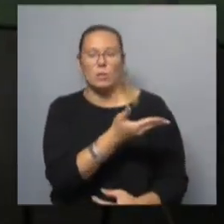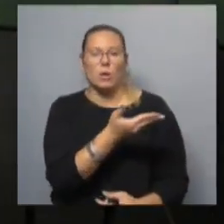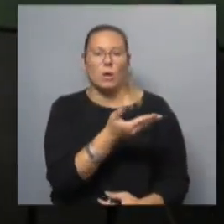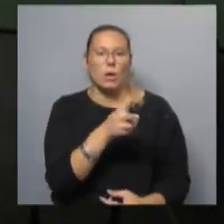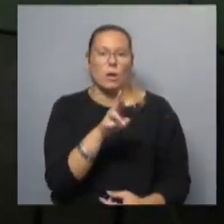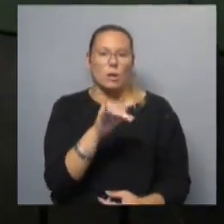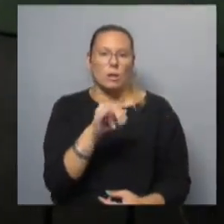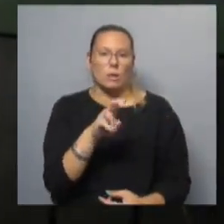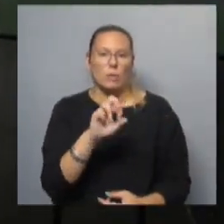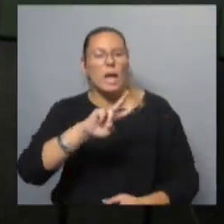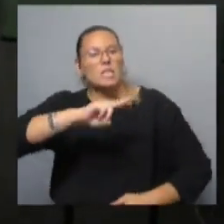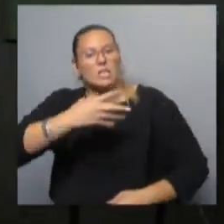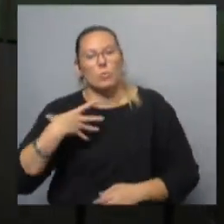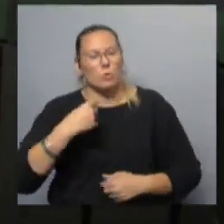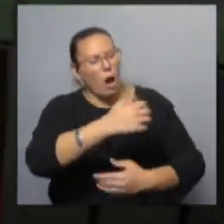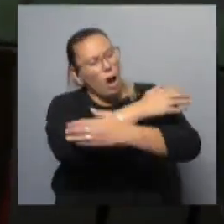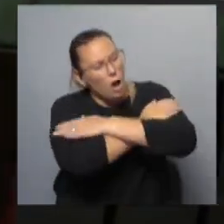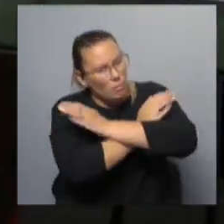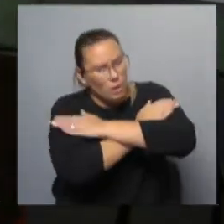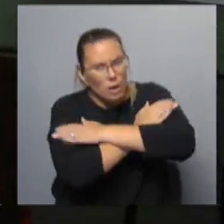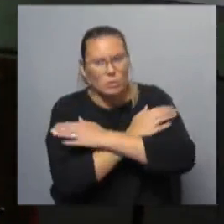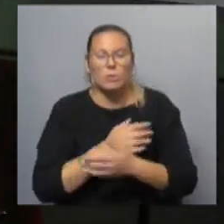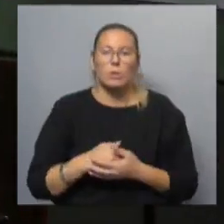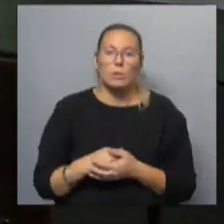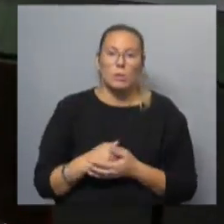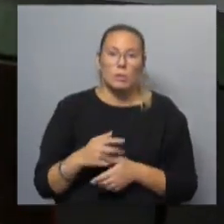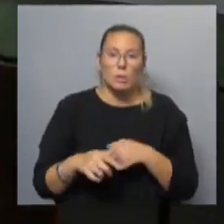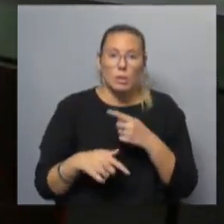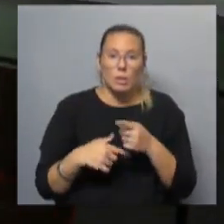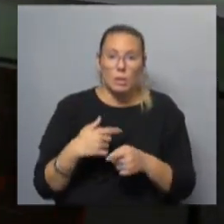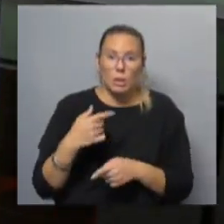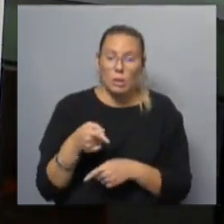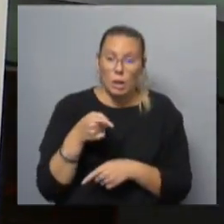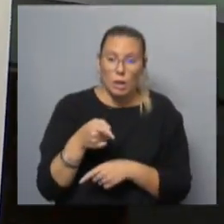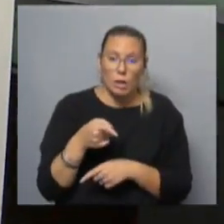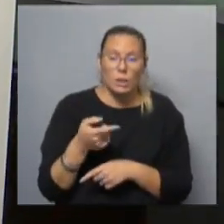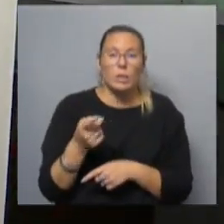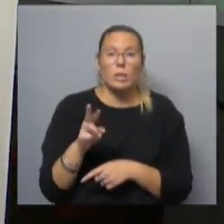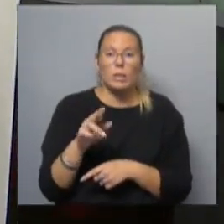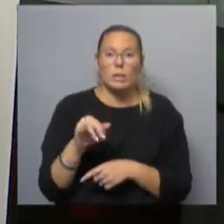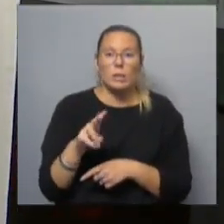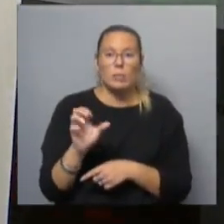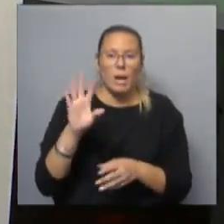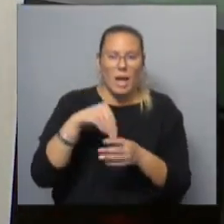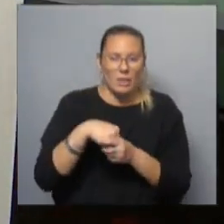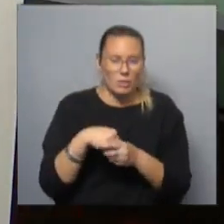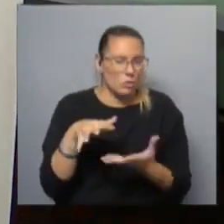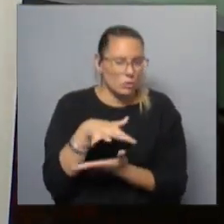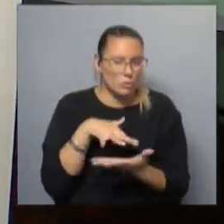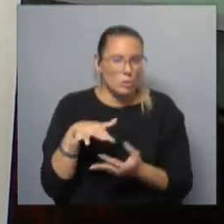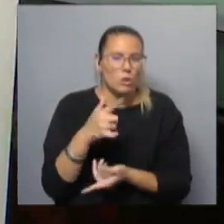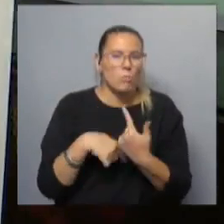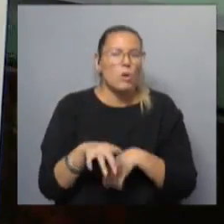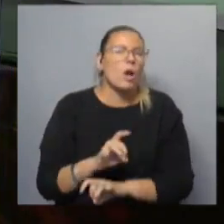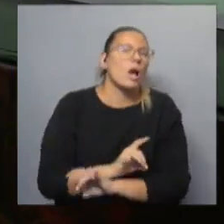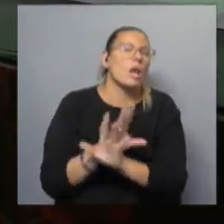el segundo jefe de la cruzada, se dan un abrazo, el abrazo del Monzón, y allí queda Rivera incorporado a la cruzada. Ahora, lo que nunca quedó